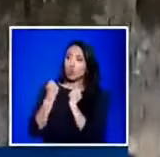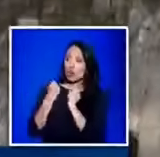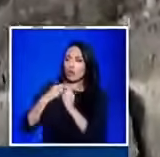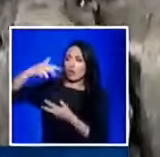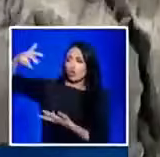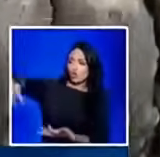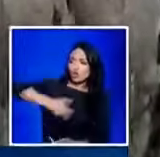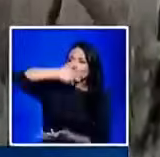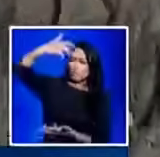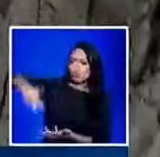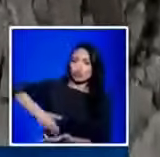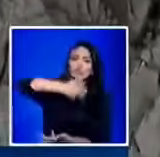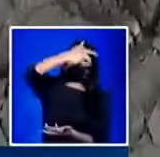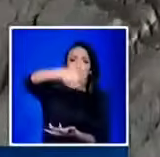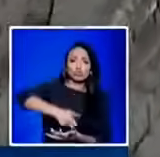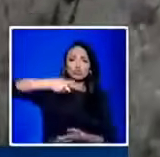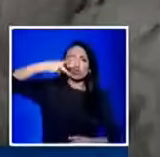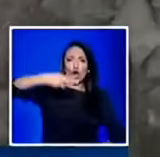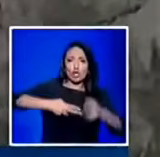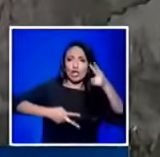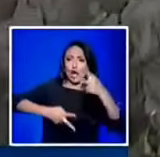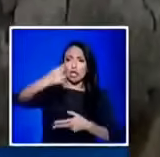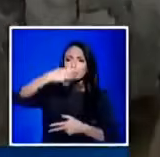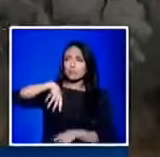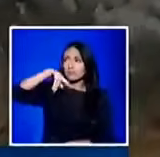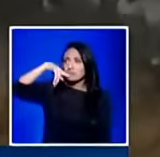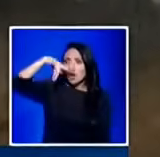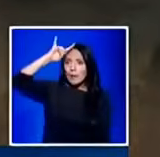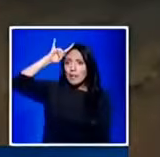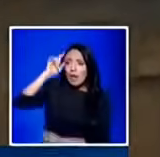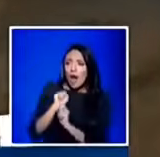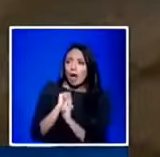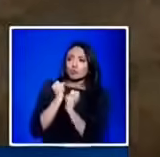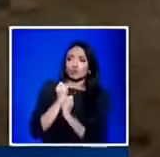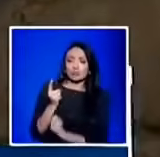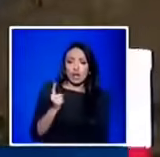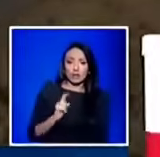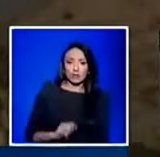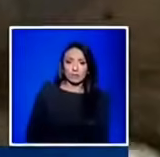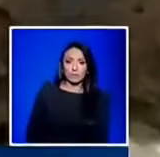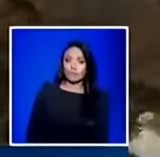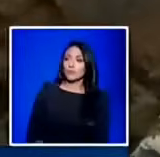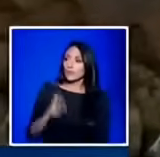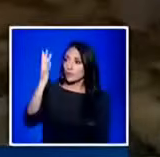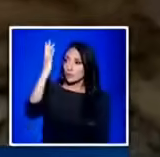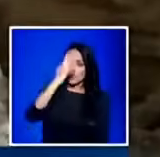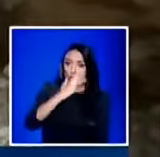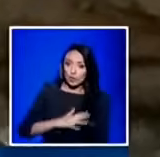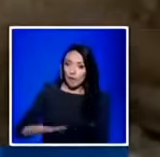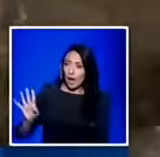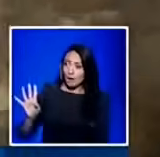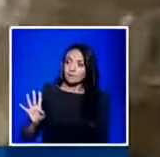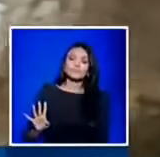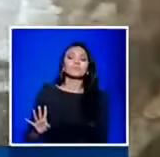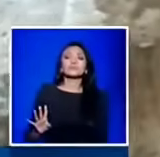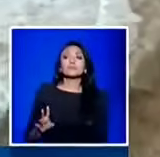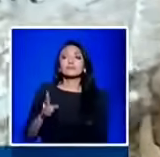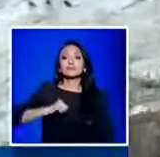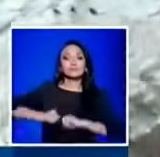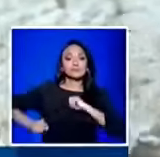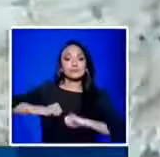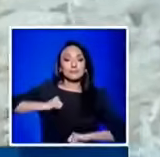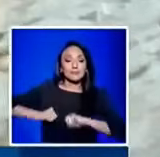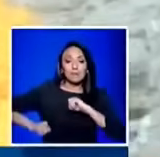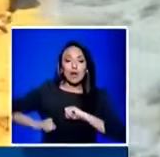mecánicos, y que eso van a permitir que en mayo, cuando ya la fauna se retire, se aleje de este punto, podrán